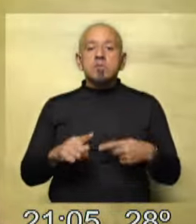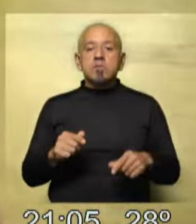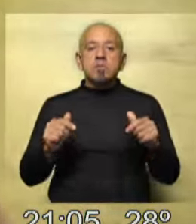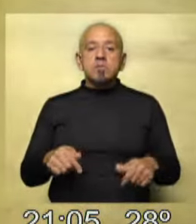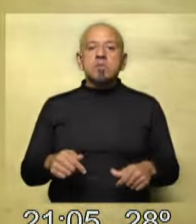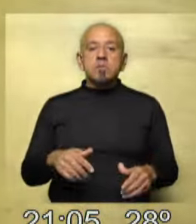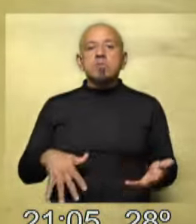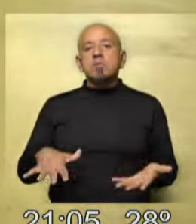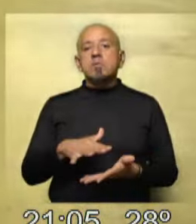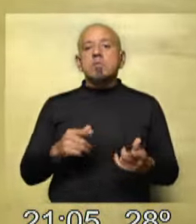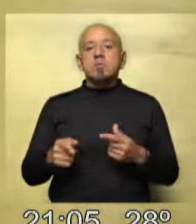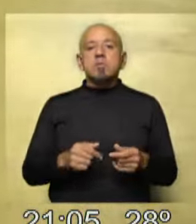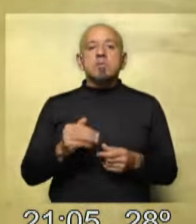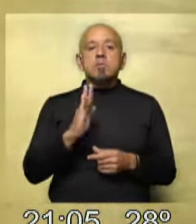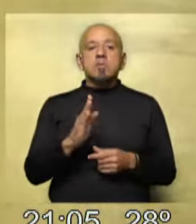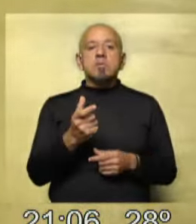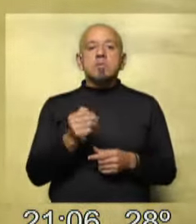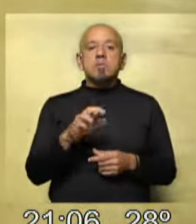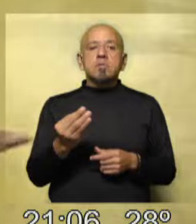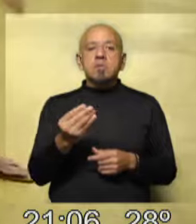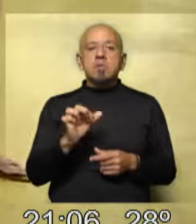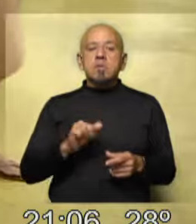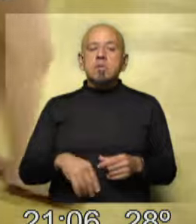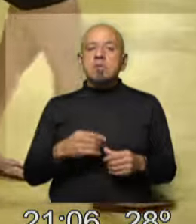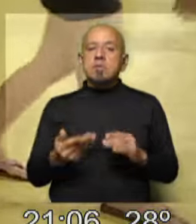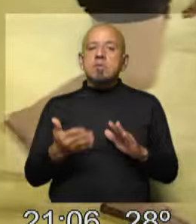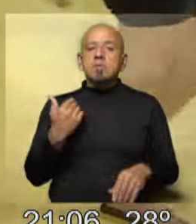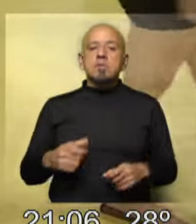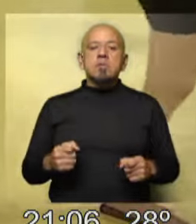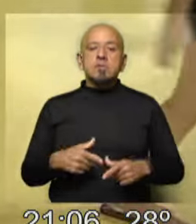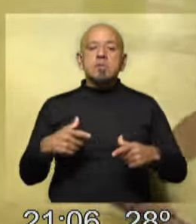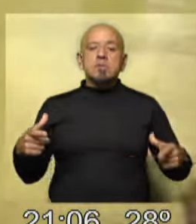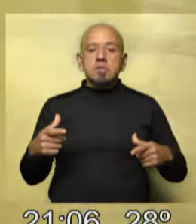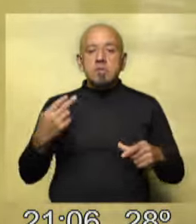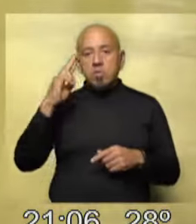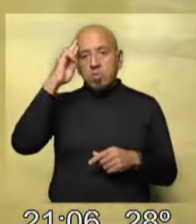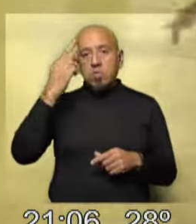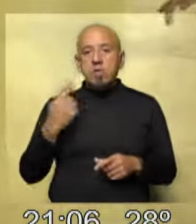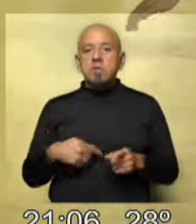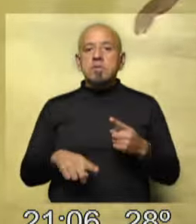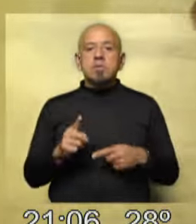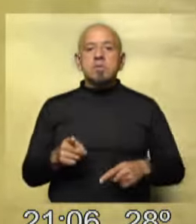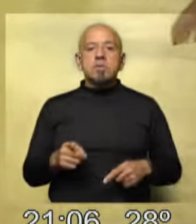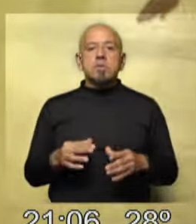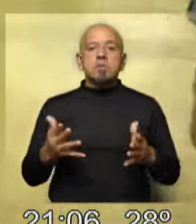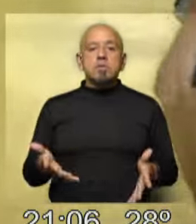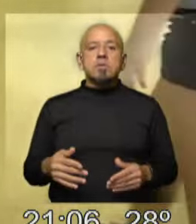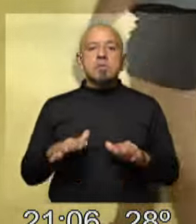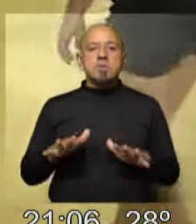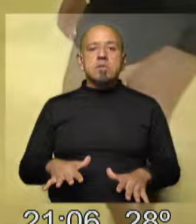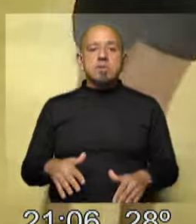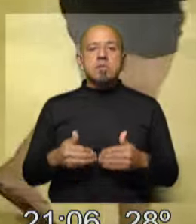este parque techado como el parque techado más grande eh del Uruguay y finalmente va quedar aquí